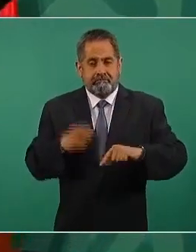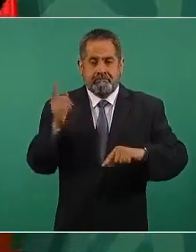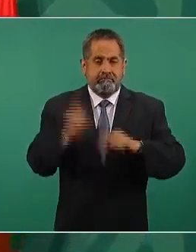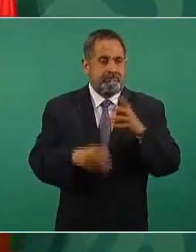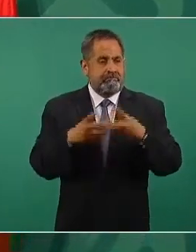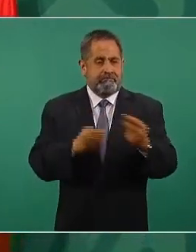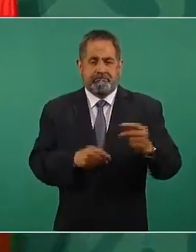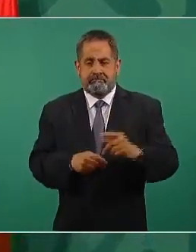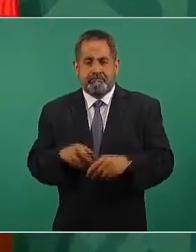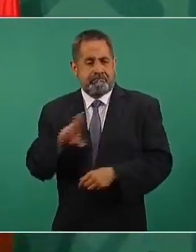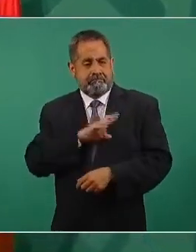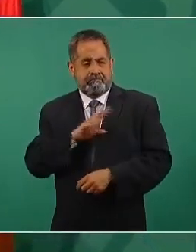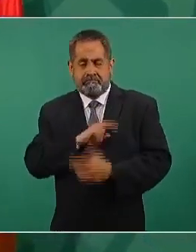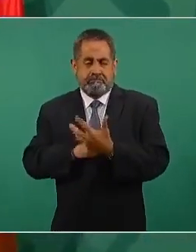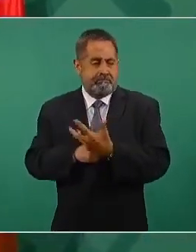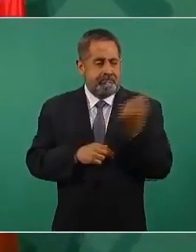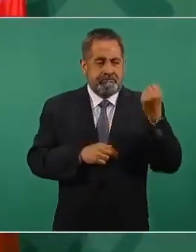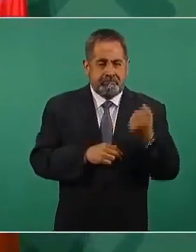privatizadas.